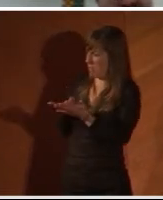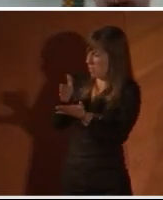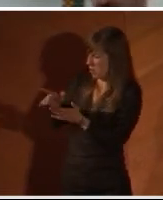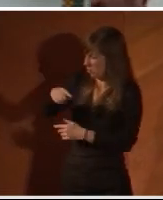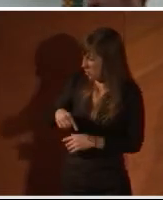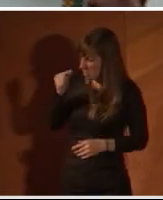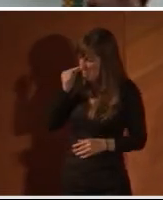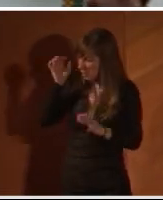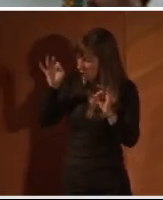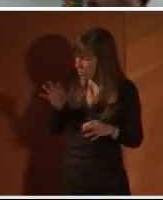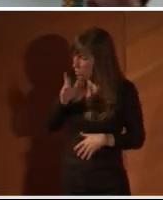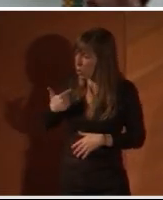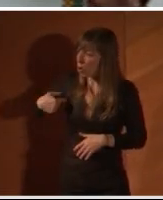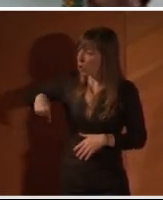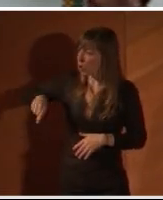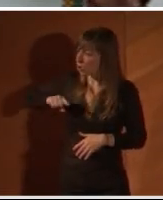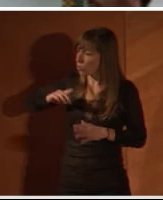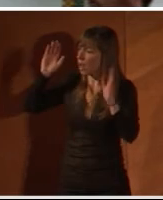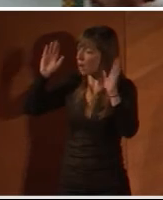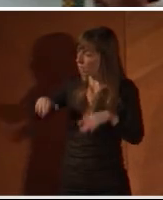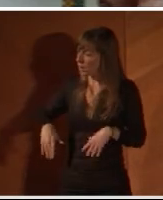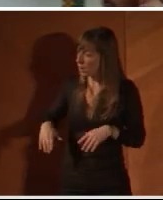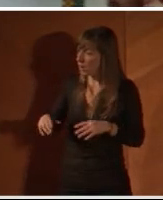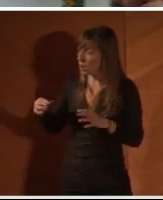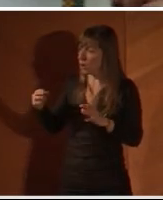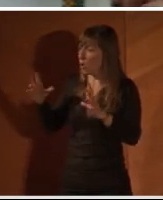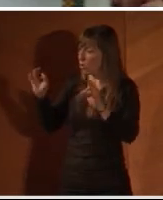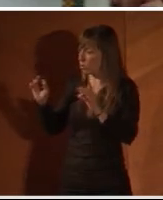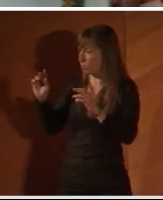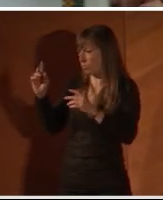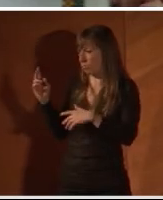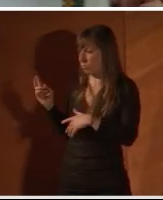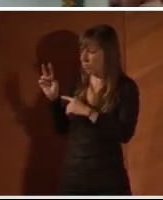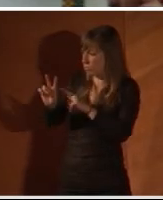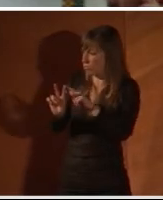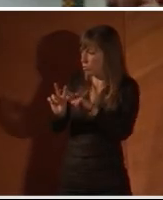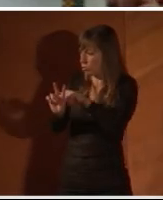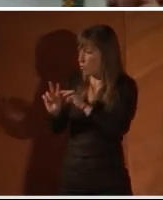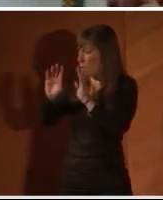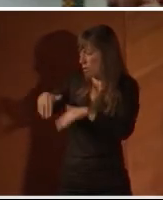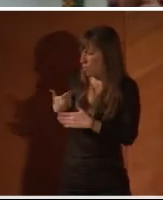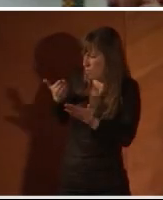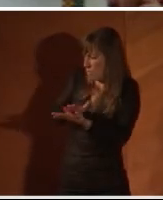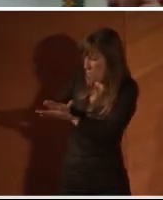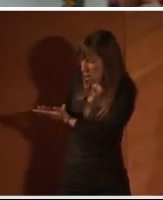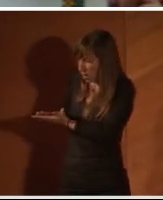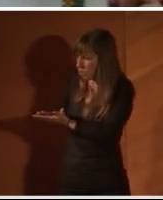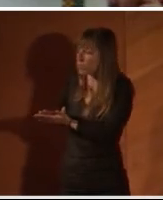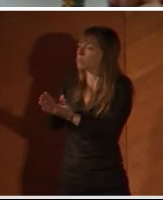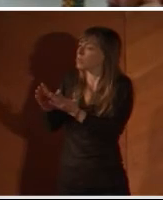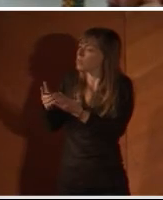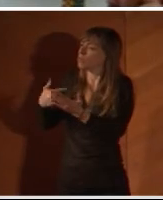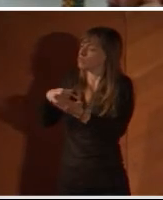recientemente. Conseguimos exhumar a los dos generales golpistas, Mola y Sanjurjo, y que nos va a permitir también decidir entre